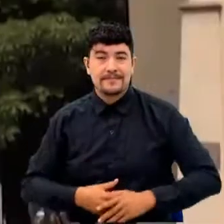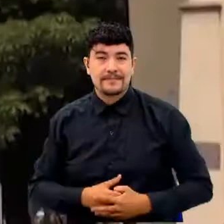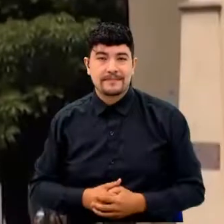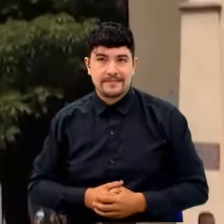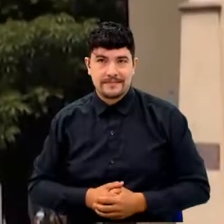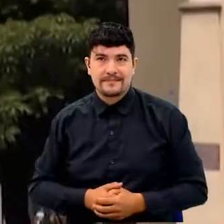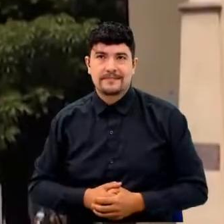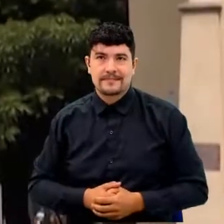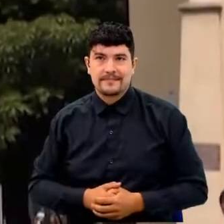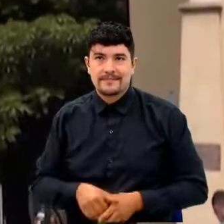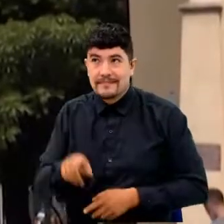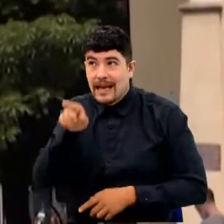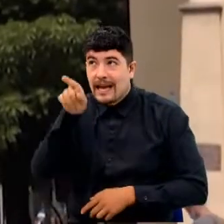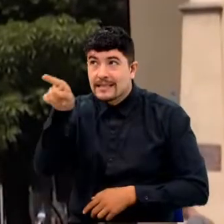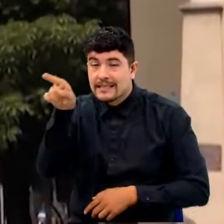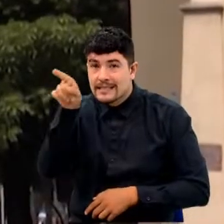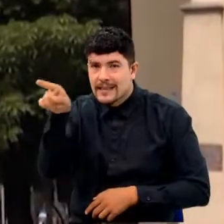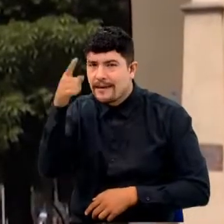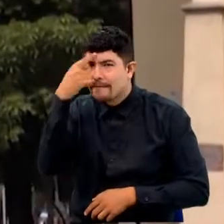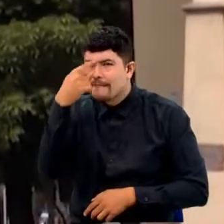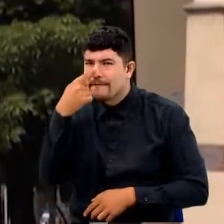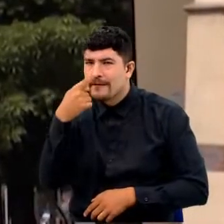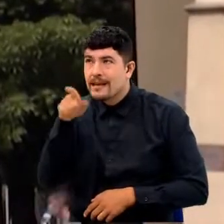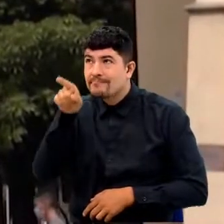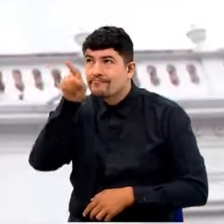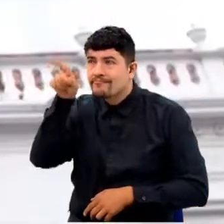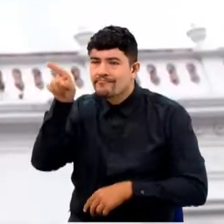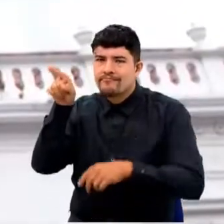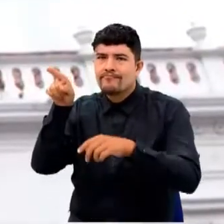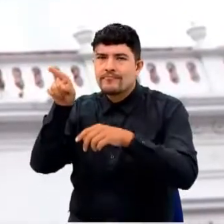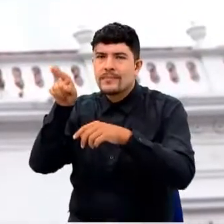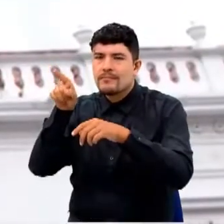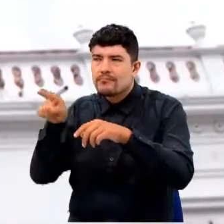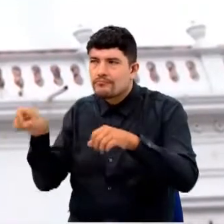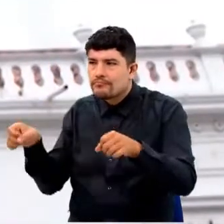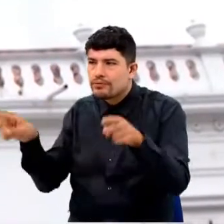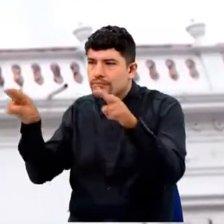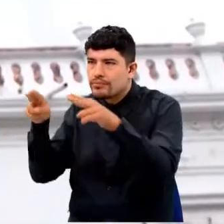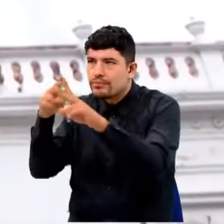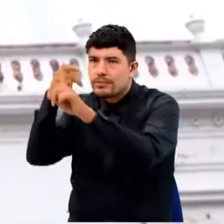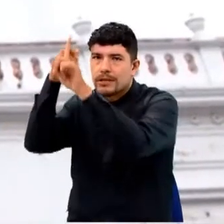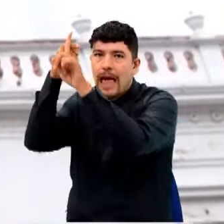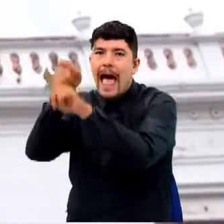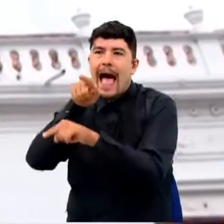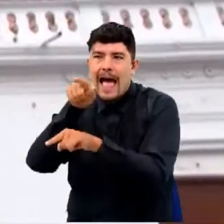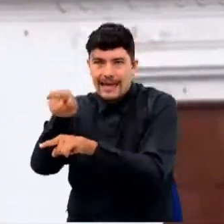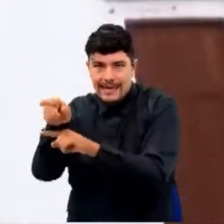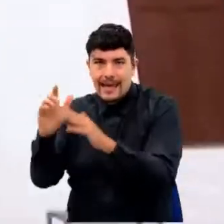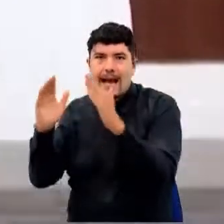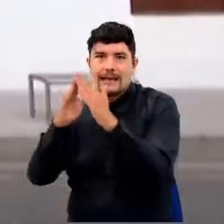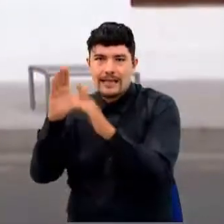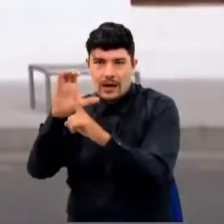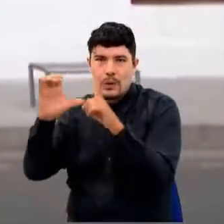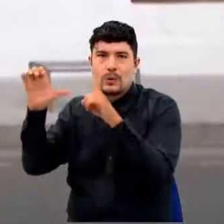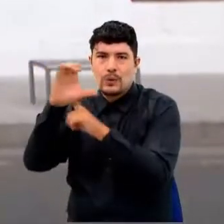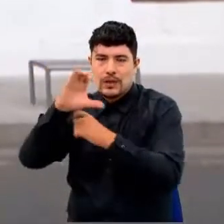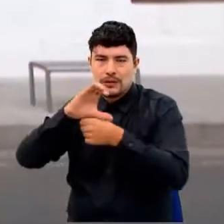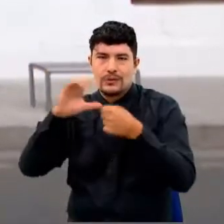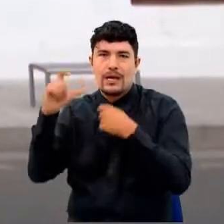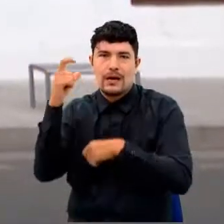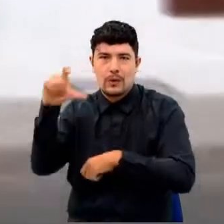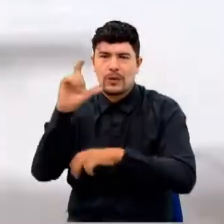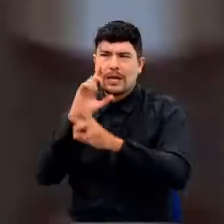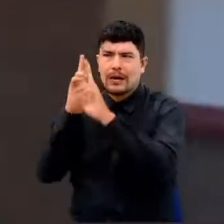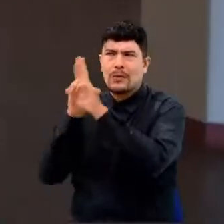La figura de la Torre del Reloj es ícono en la ciudad de Cúcuta, conocida también como la Casa de la Cultura en Norte